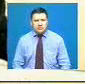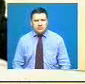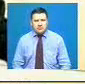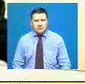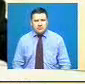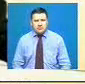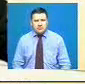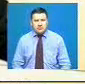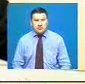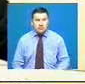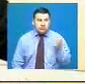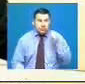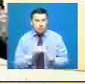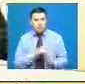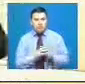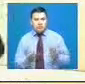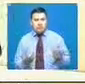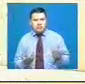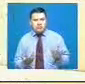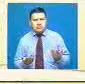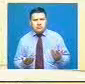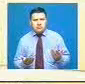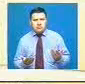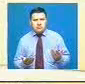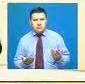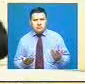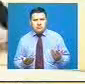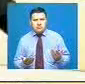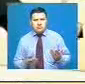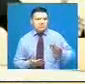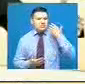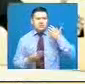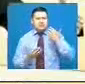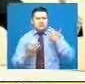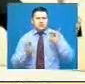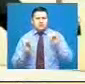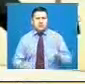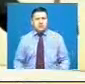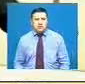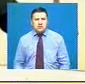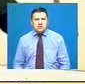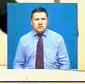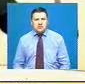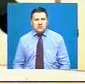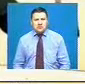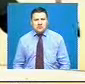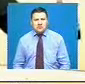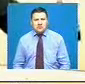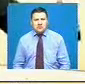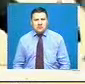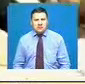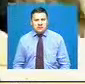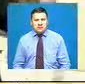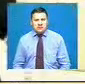que no son recientes, no es el inmediato pasado. La desaceleración de la industria ya va a completar casi una